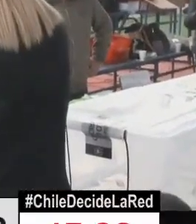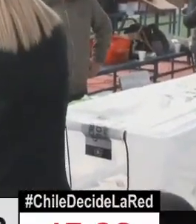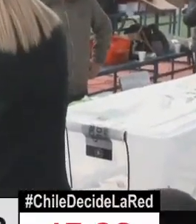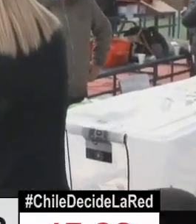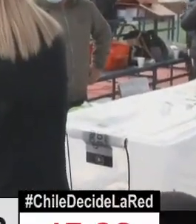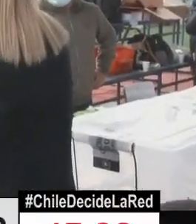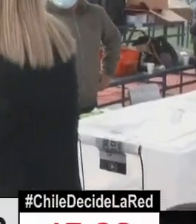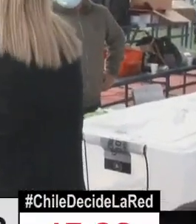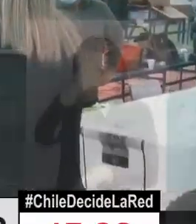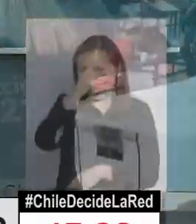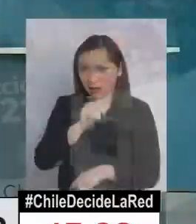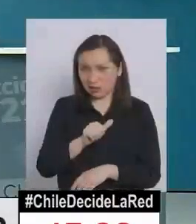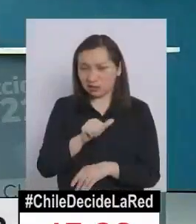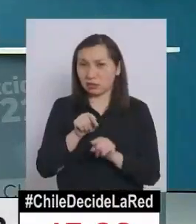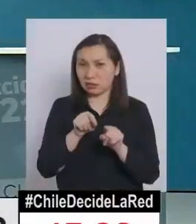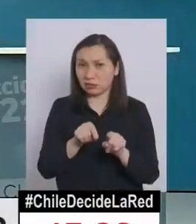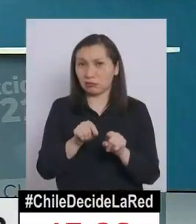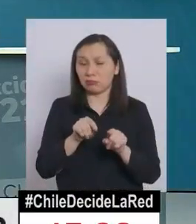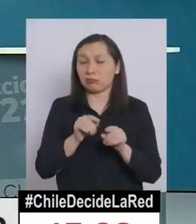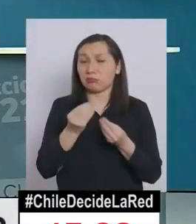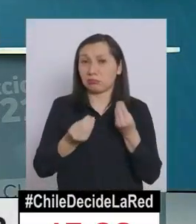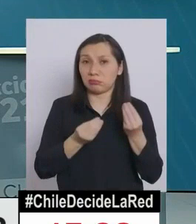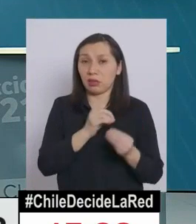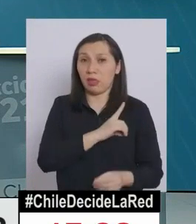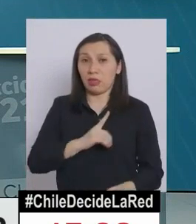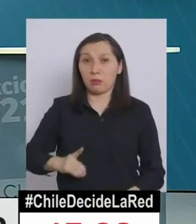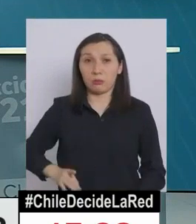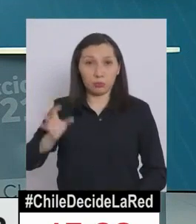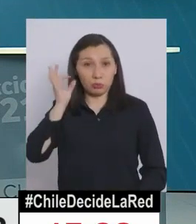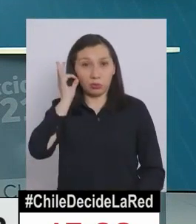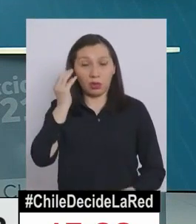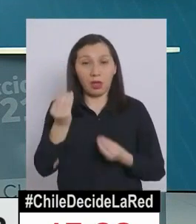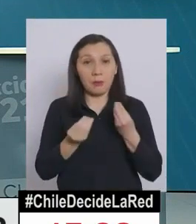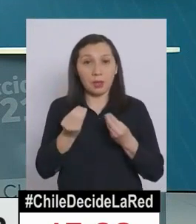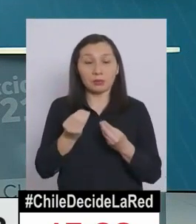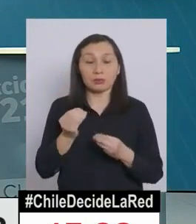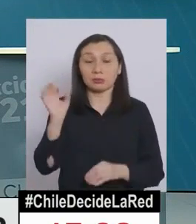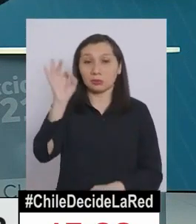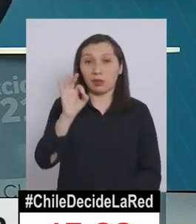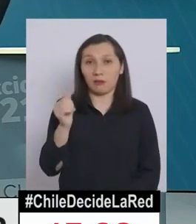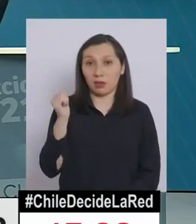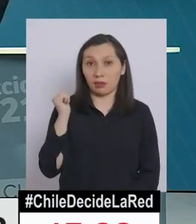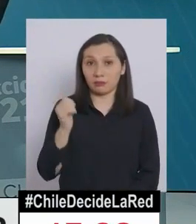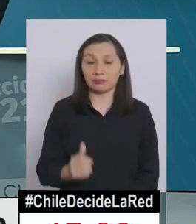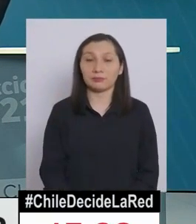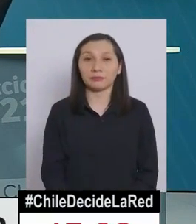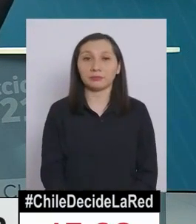haya sanciones contra la diputada a propósito de lo que ha ocurrido en la jornada de este sábado?